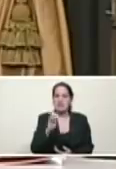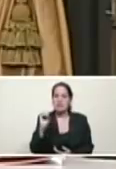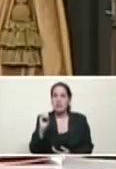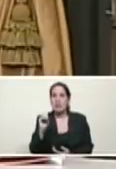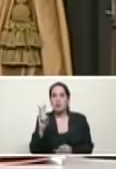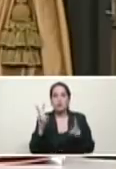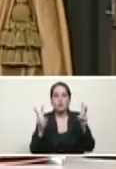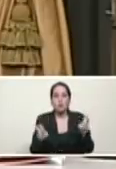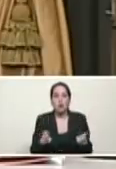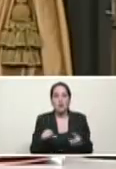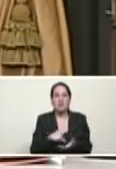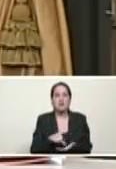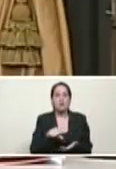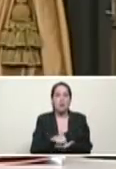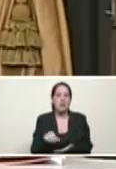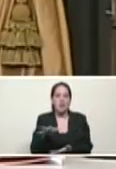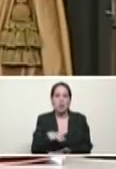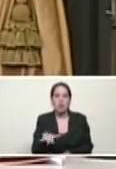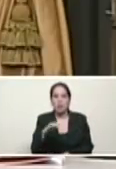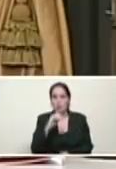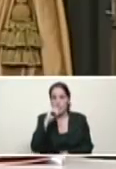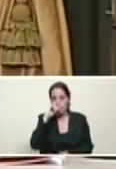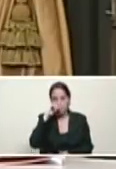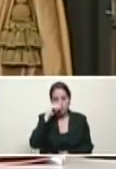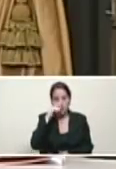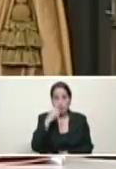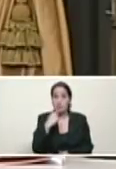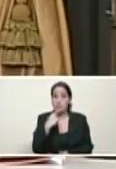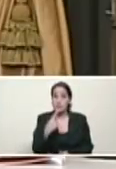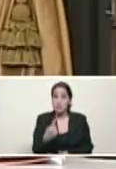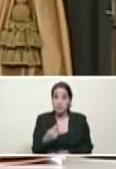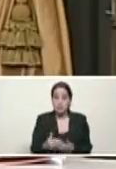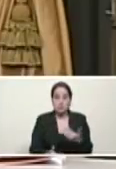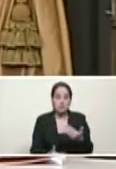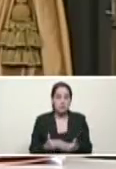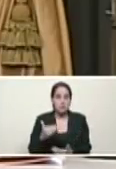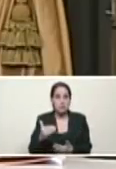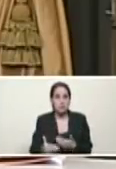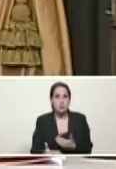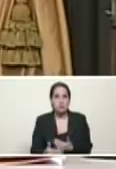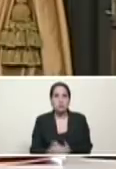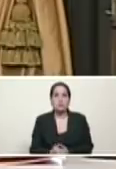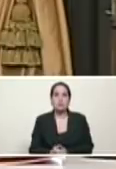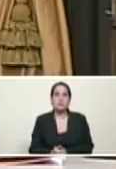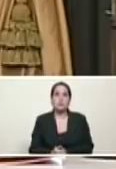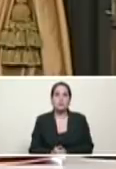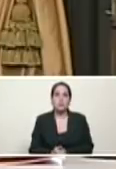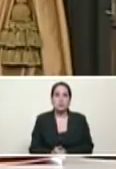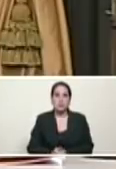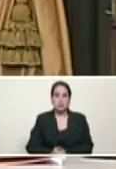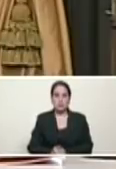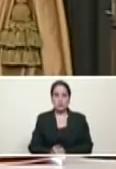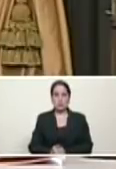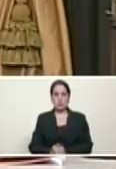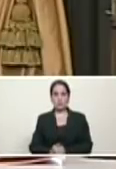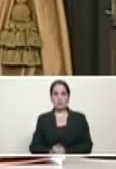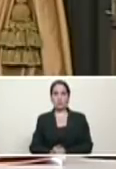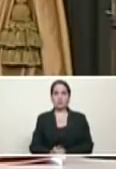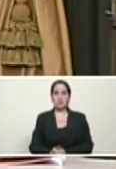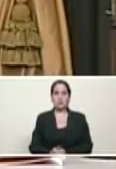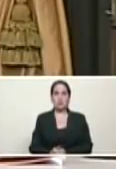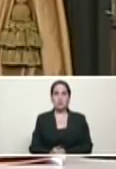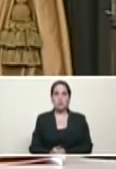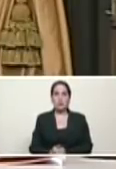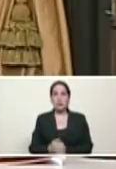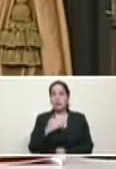ciudades. Atención, oído. Yo dije que íbamos a ir paso a paso. Y vamos paso a paso. Casi